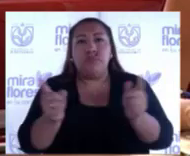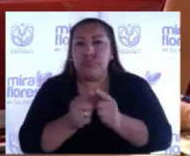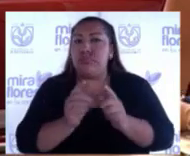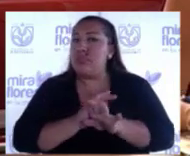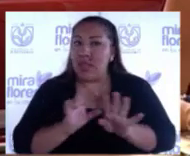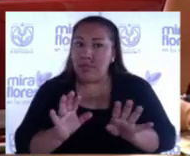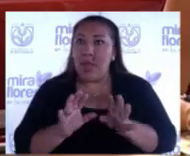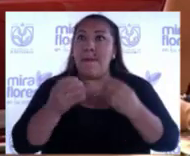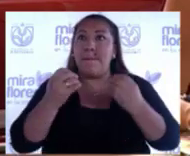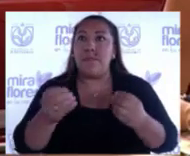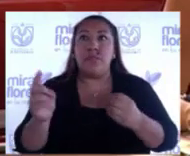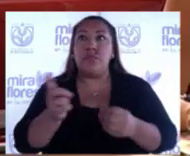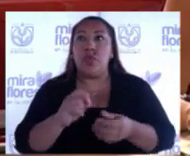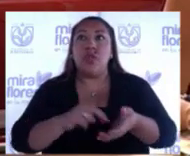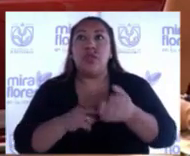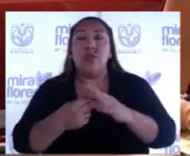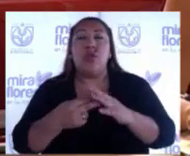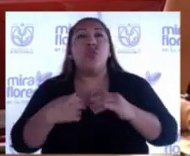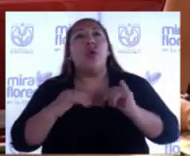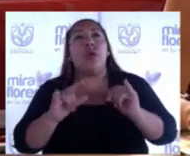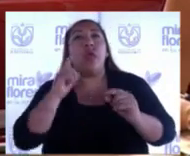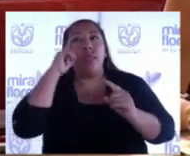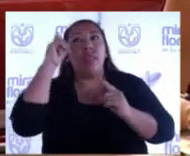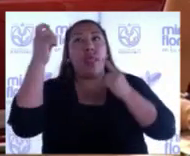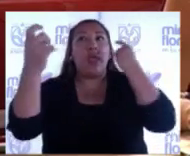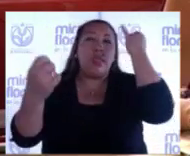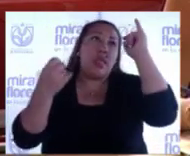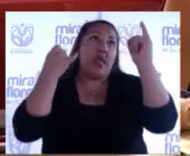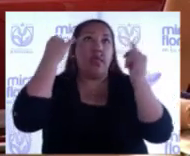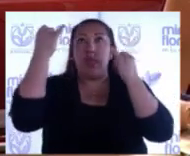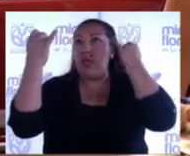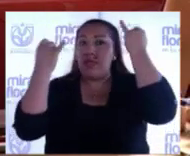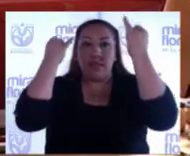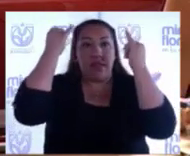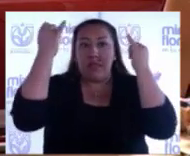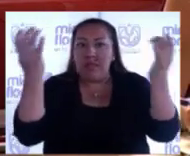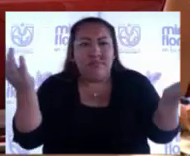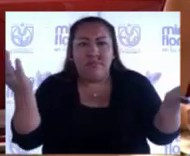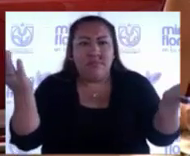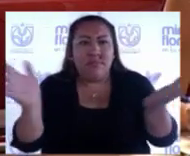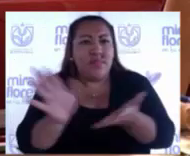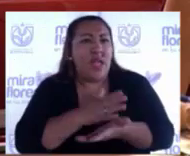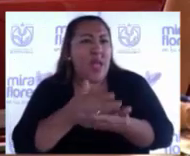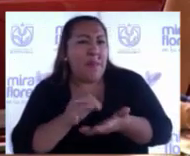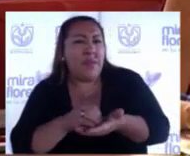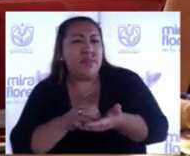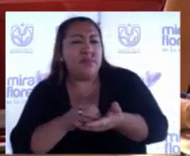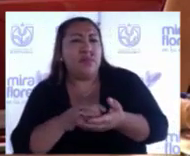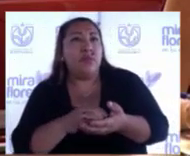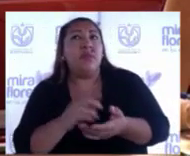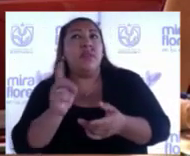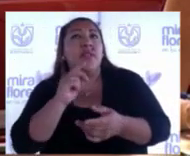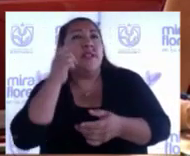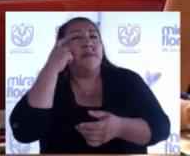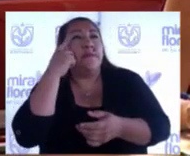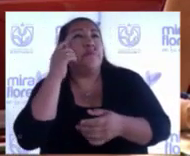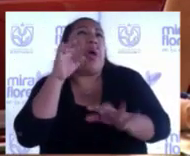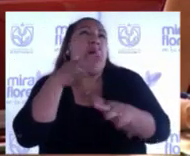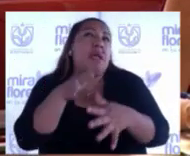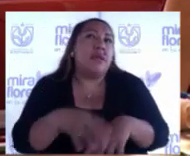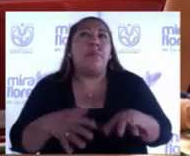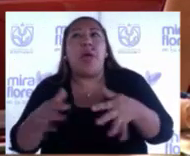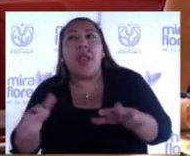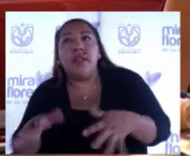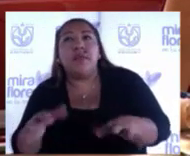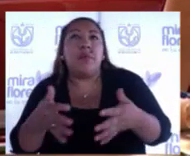concretamente. Porque si no, nos vamos a quedar en el mundo de las ideas y en el mundo de las apreciaciones, y